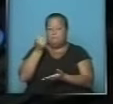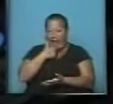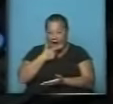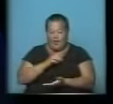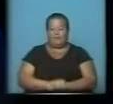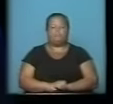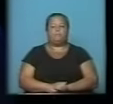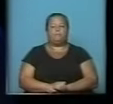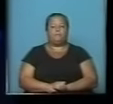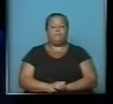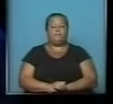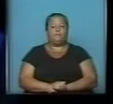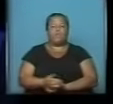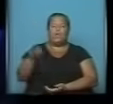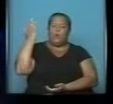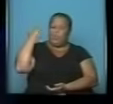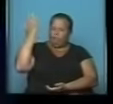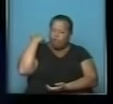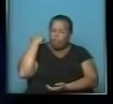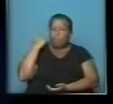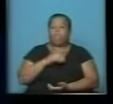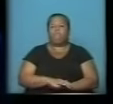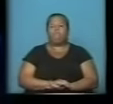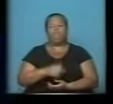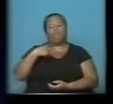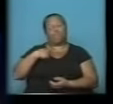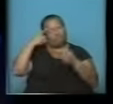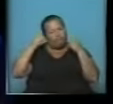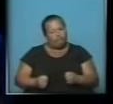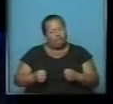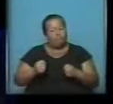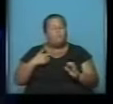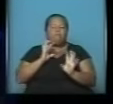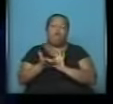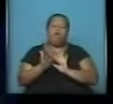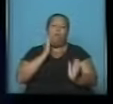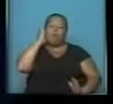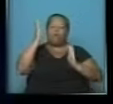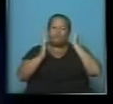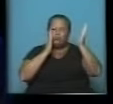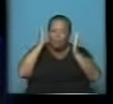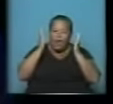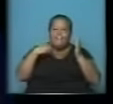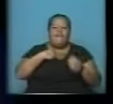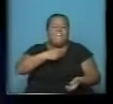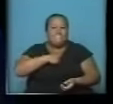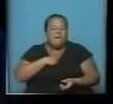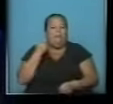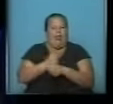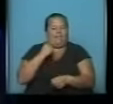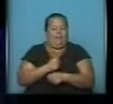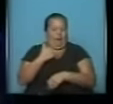Mauricio Macri. Hace un tiempo decidí dedicarme a soñar y a mi pasión por el